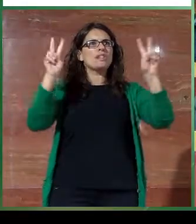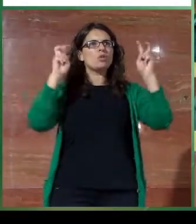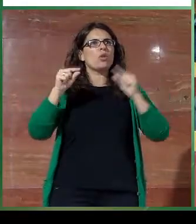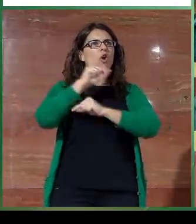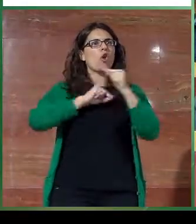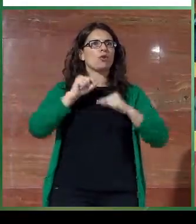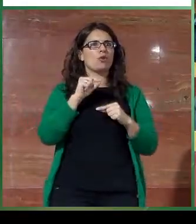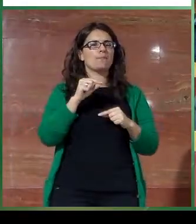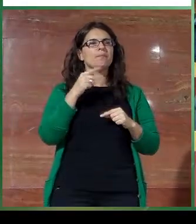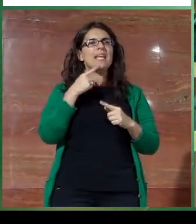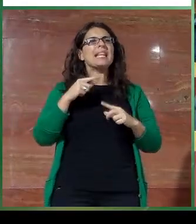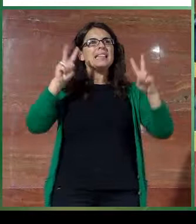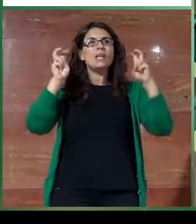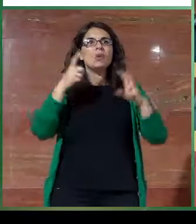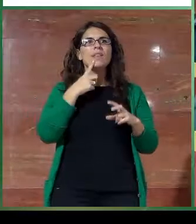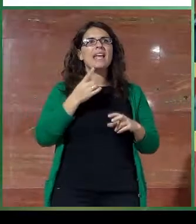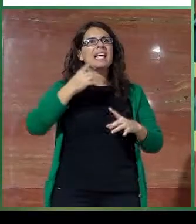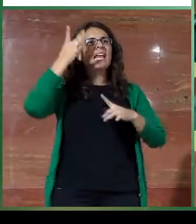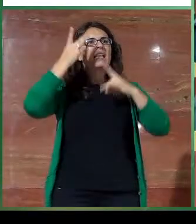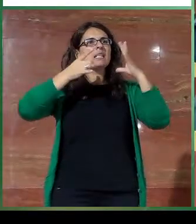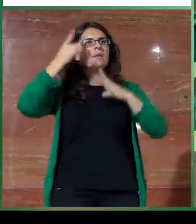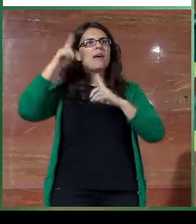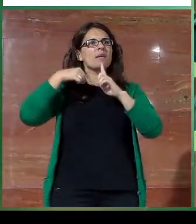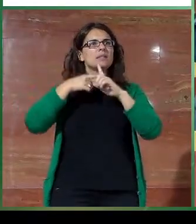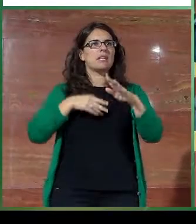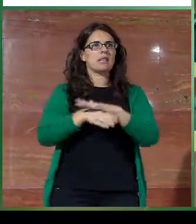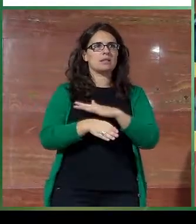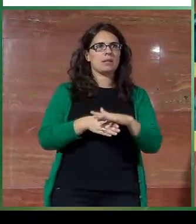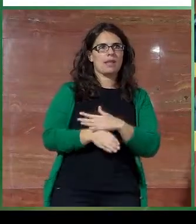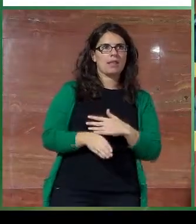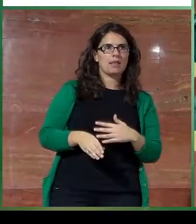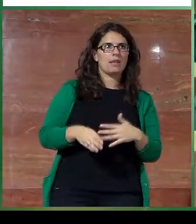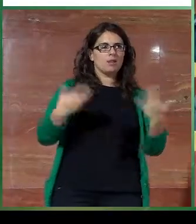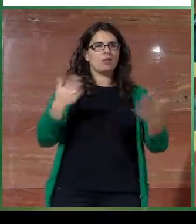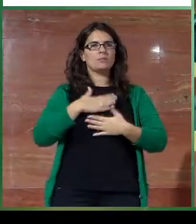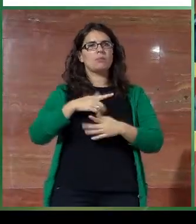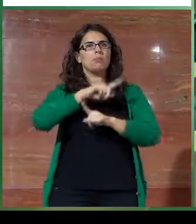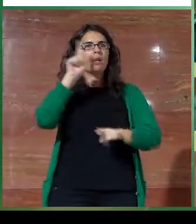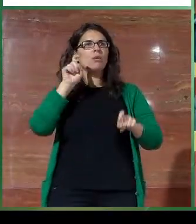coloquio, que hace referencia a la creatividad y la accesibilidad. Entonces, mi pregunta